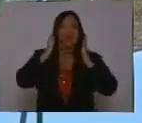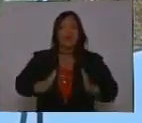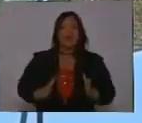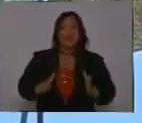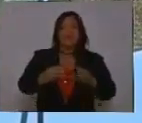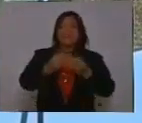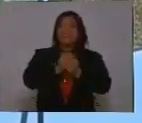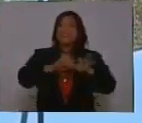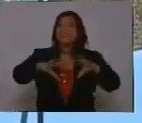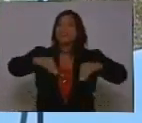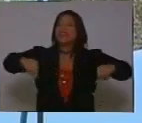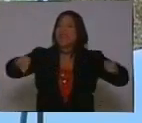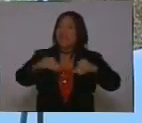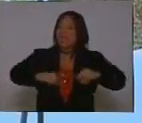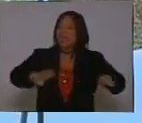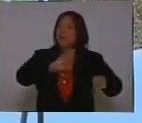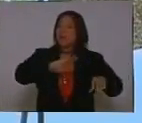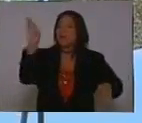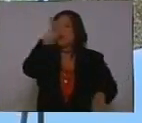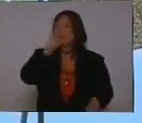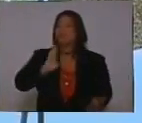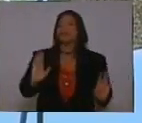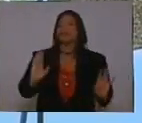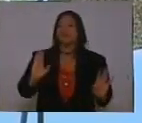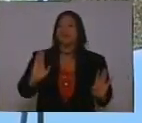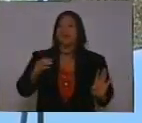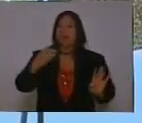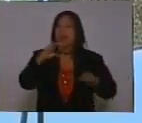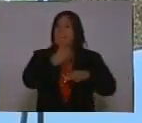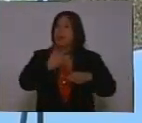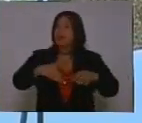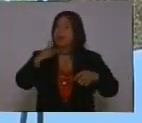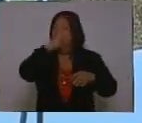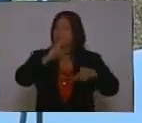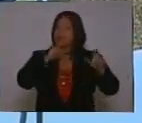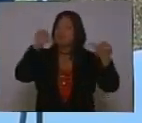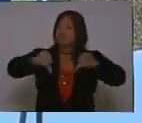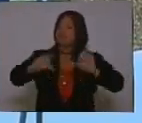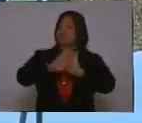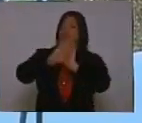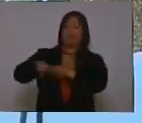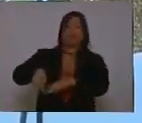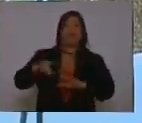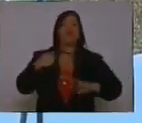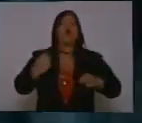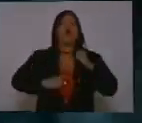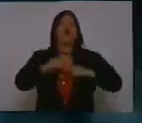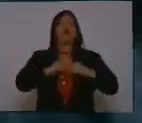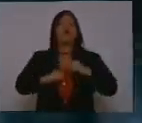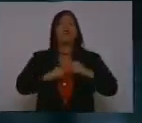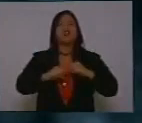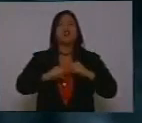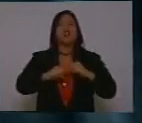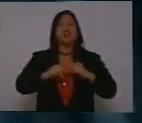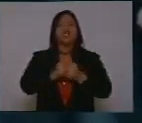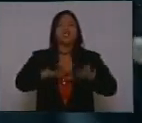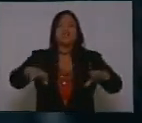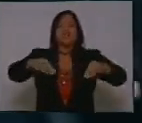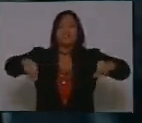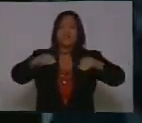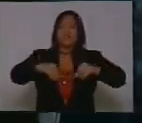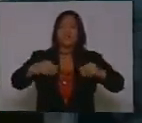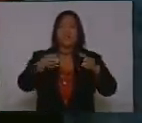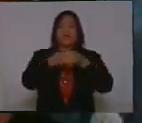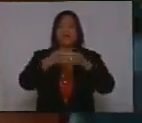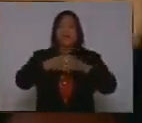Tierra, MST, este movimiento. ¿Cómo surgió este movimiento? Surgió de la necesidad de las personas que